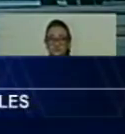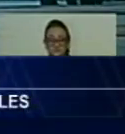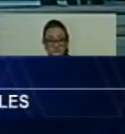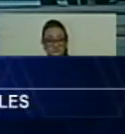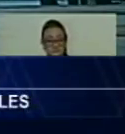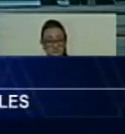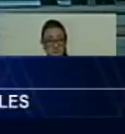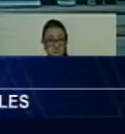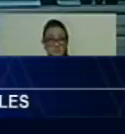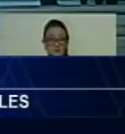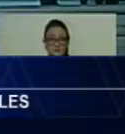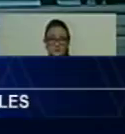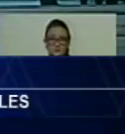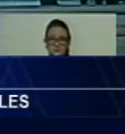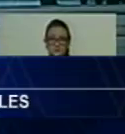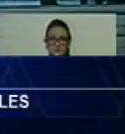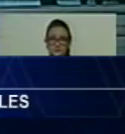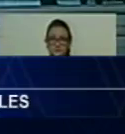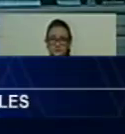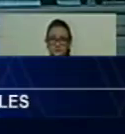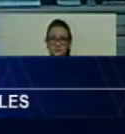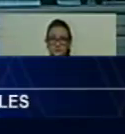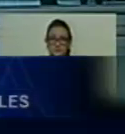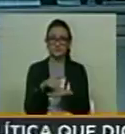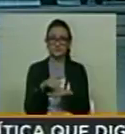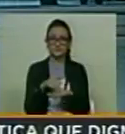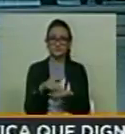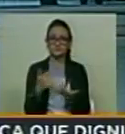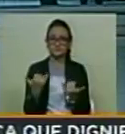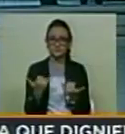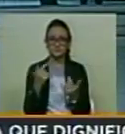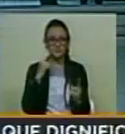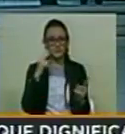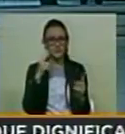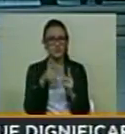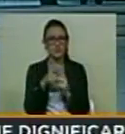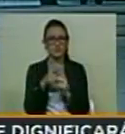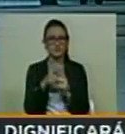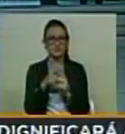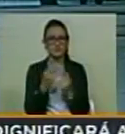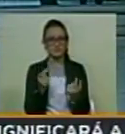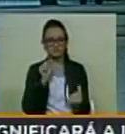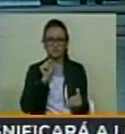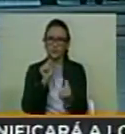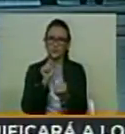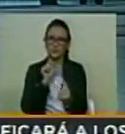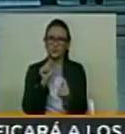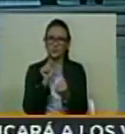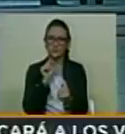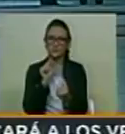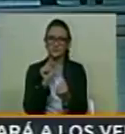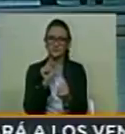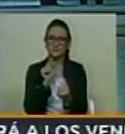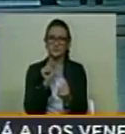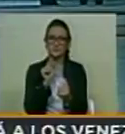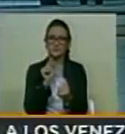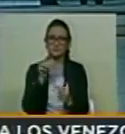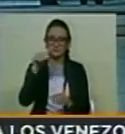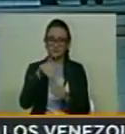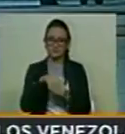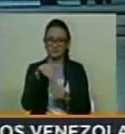Así que veamos allí el momento de la llegada del presidente Nicolás Maduro, acompañado por la primera combatiente Cilia